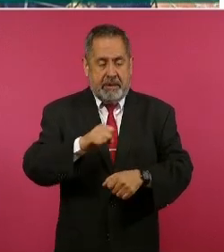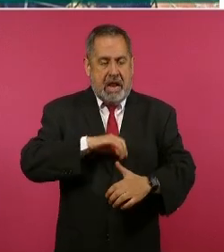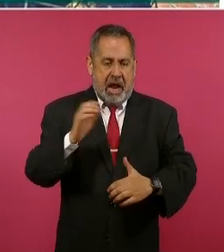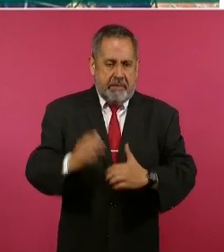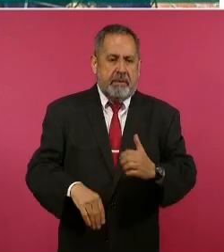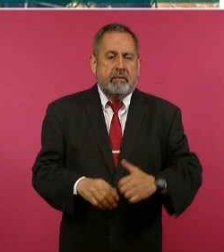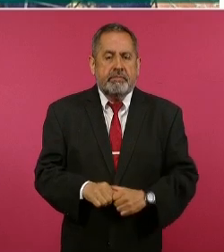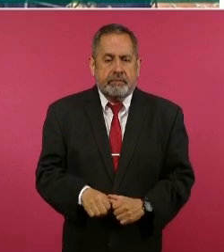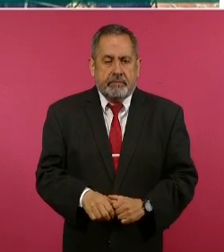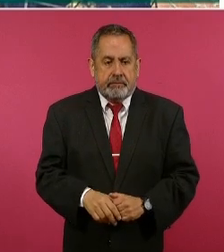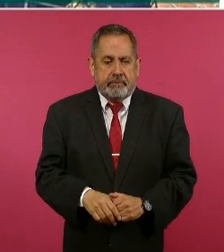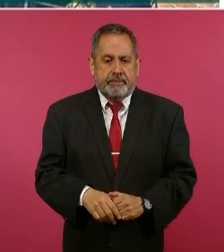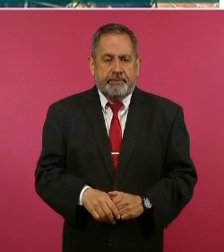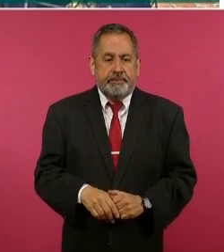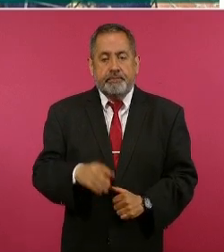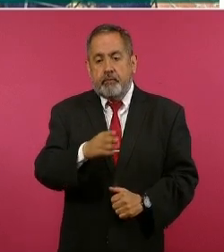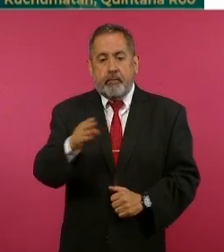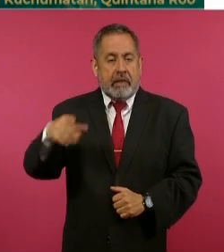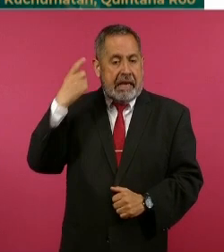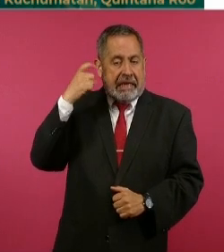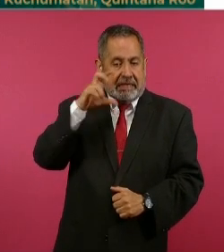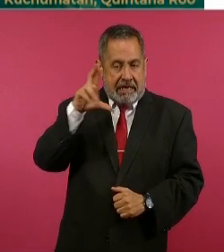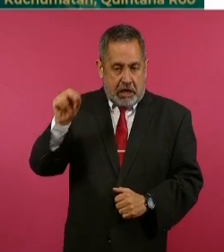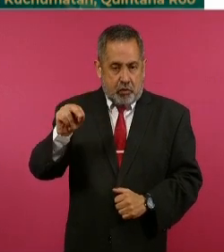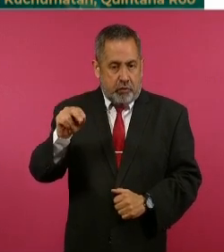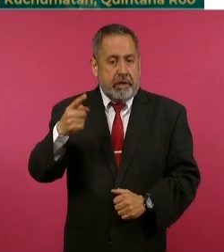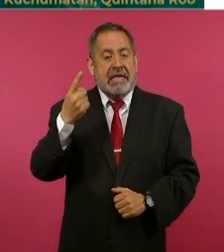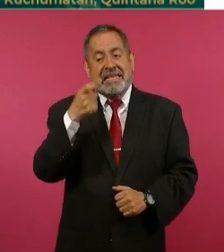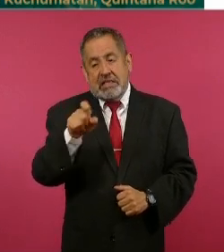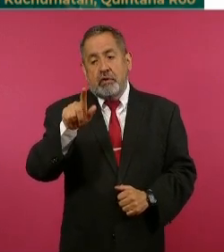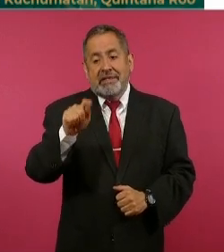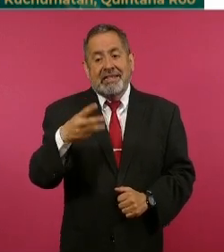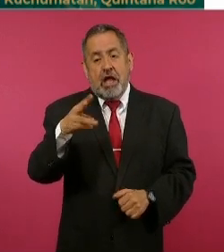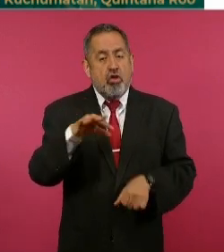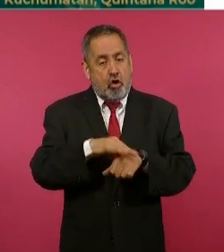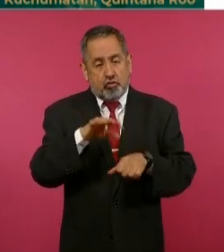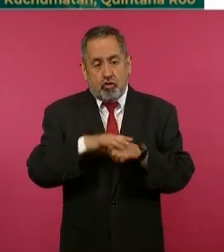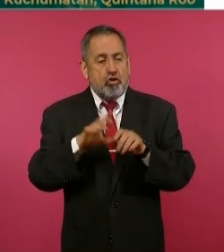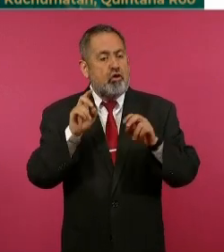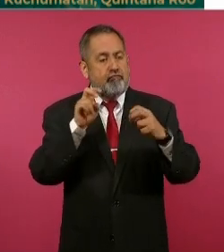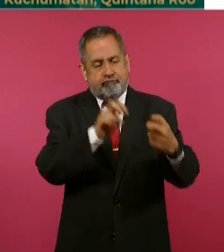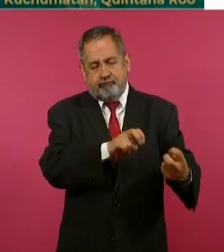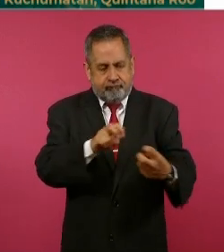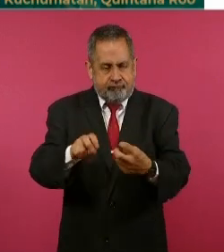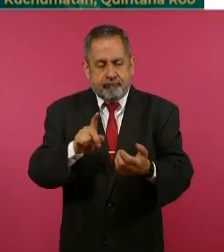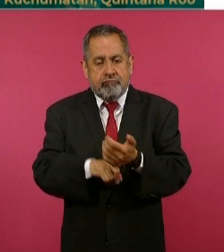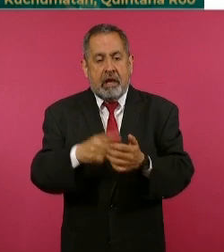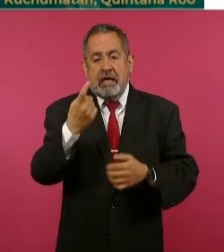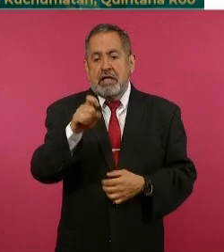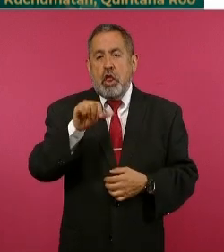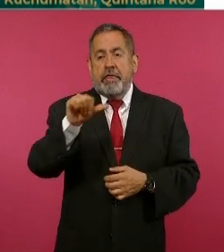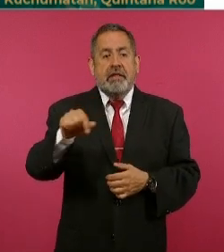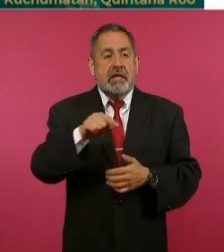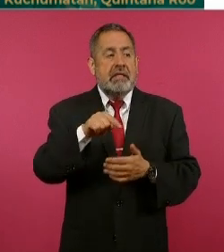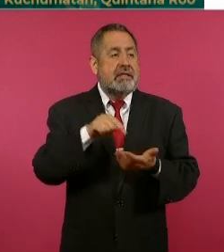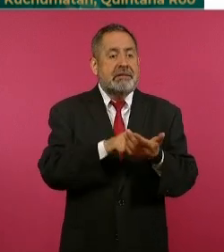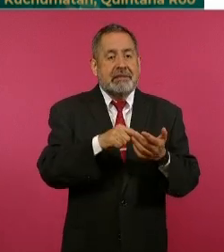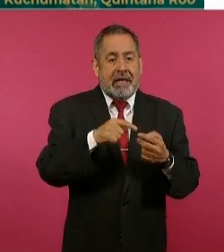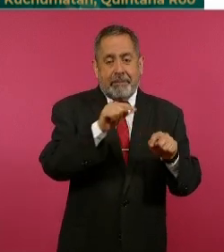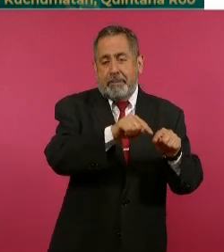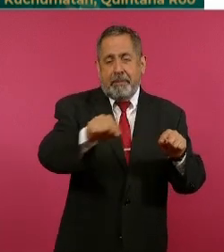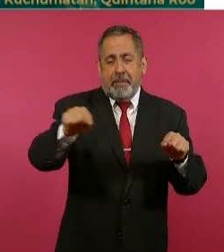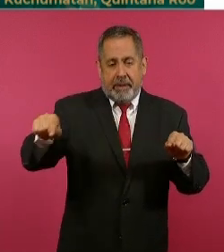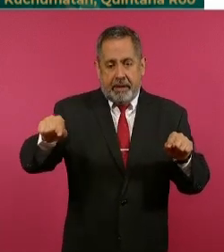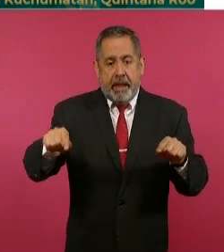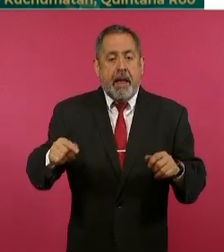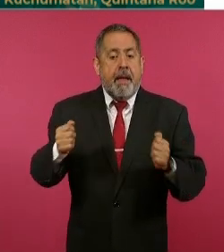La siguiente es Quintana Roo, son 173 médicas y médicos generales para 116 centros de salud, además